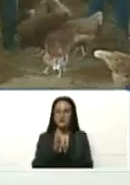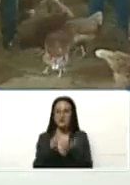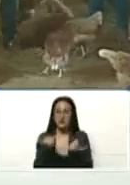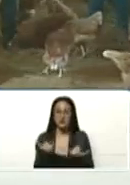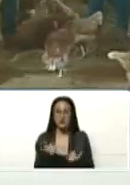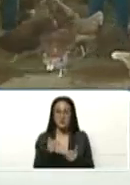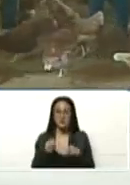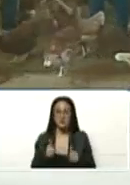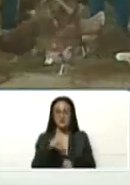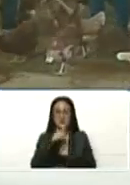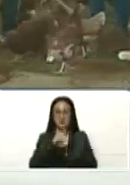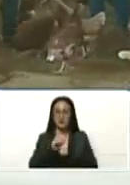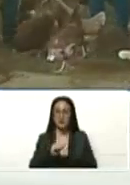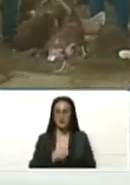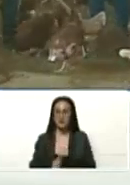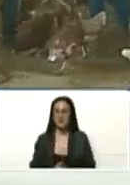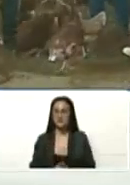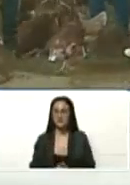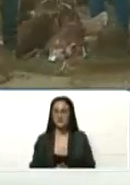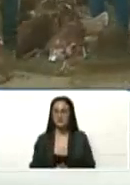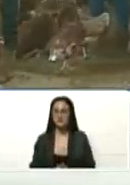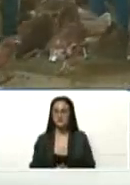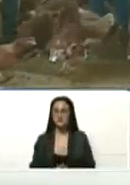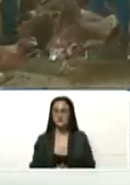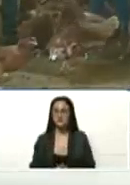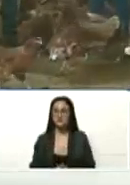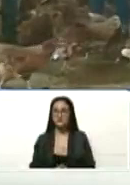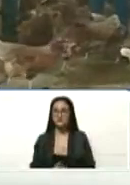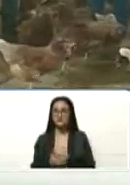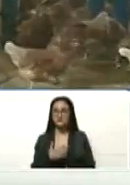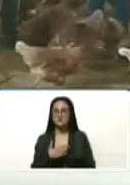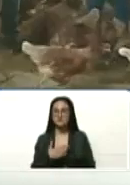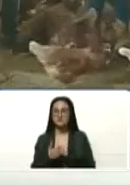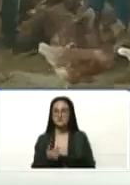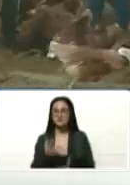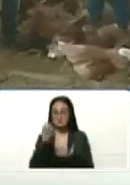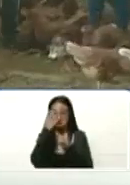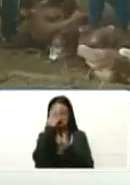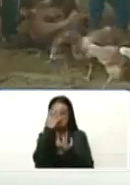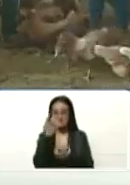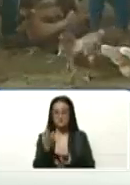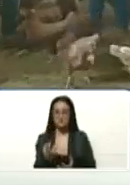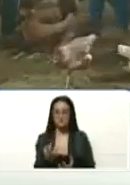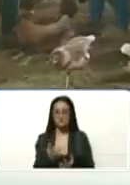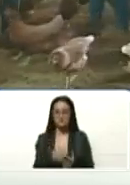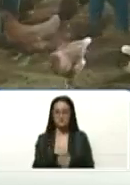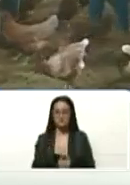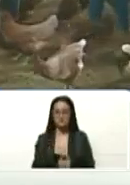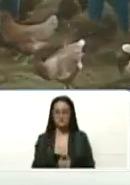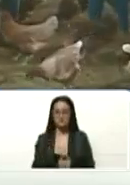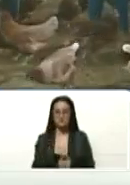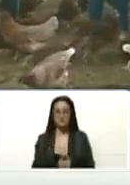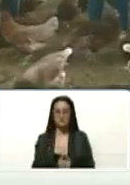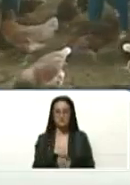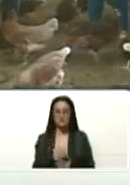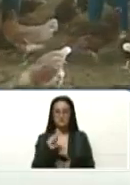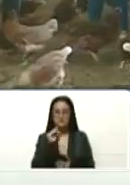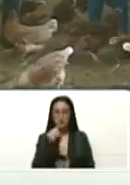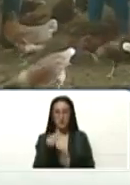eso, Norberto. Pero yo quisiera que se quitara la máscara y nuestro joven